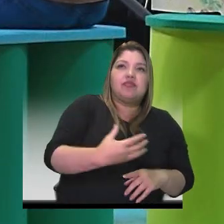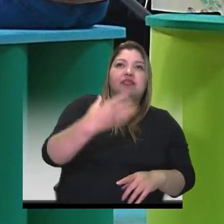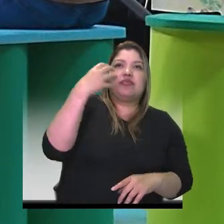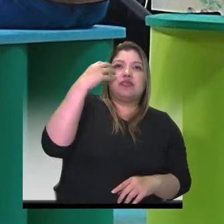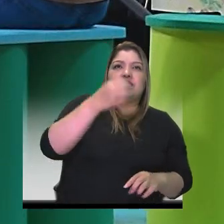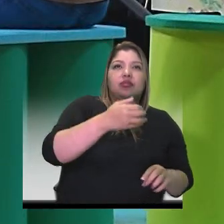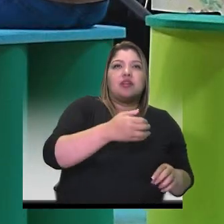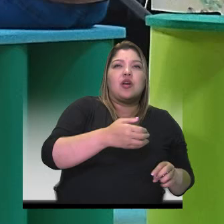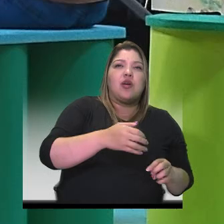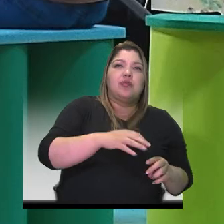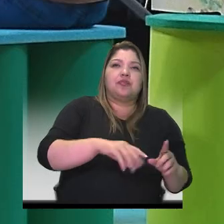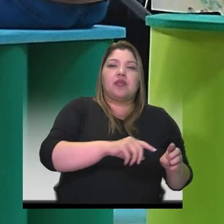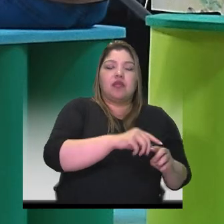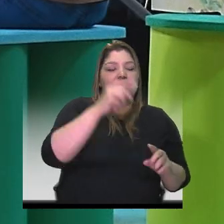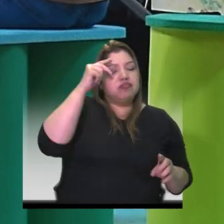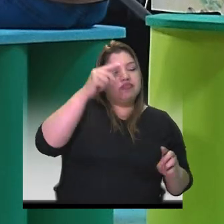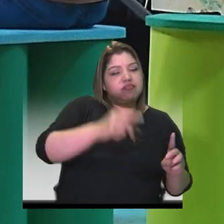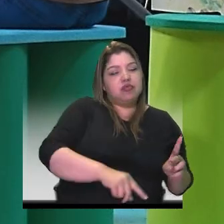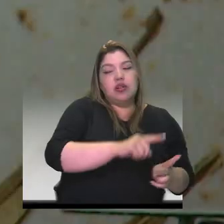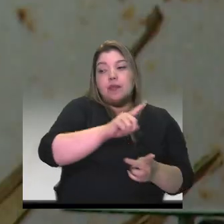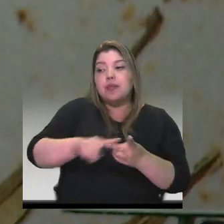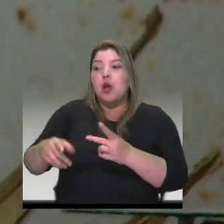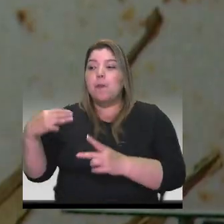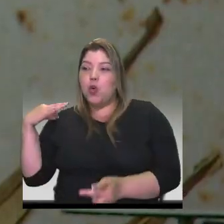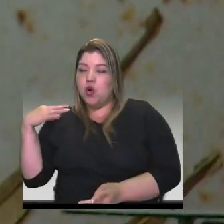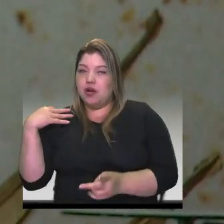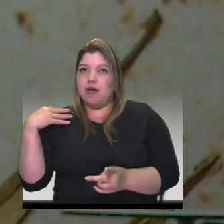moda. ¿Ustedes creen que